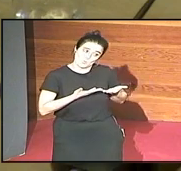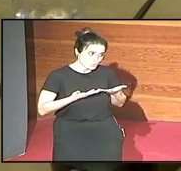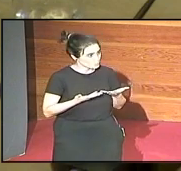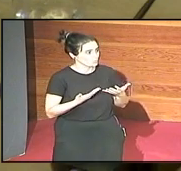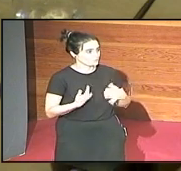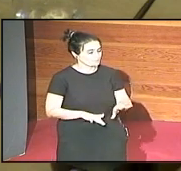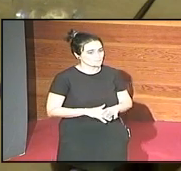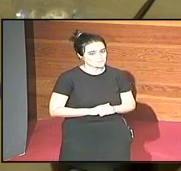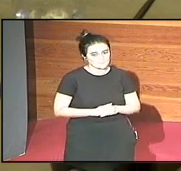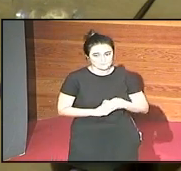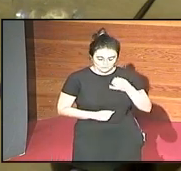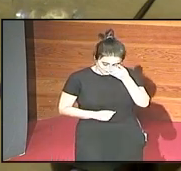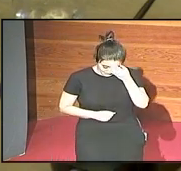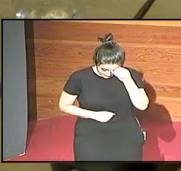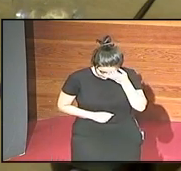calado.